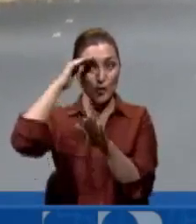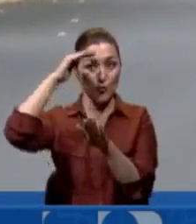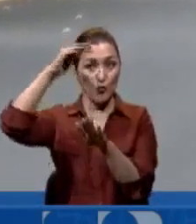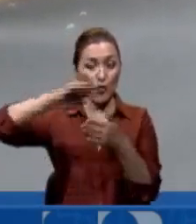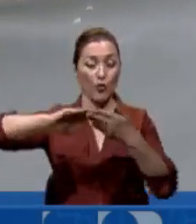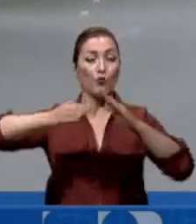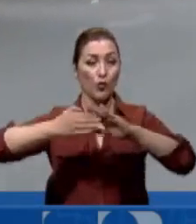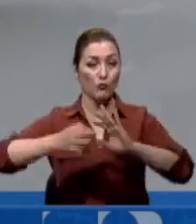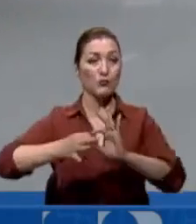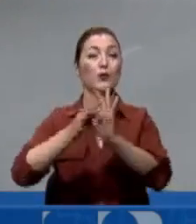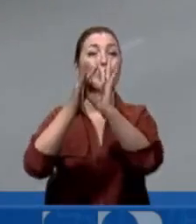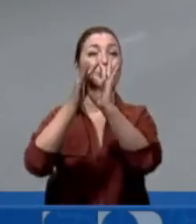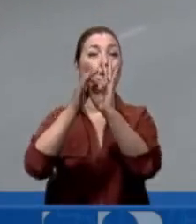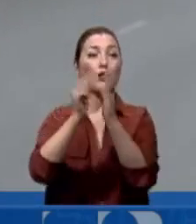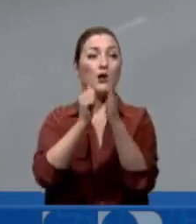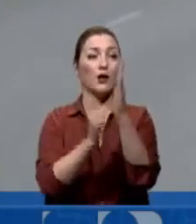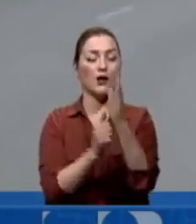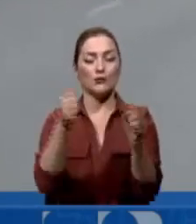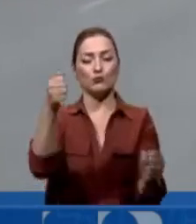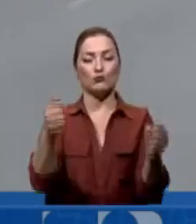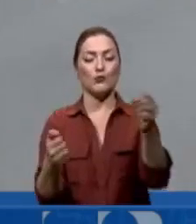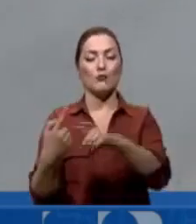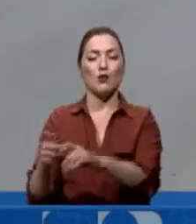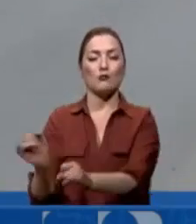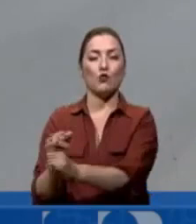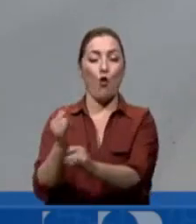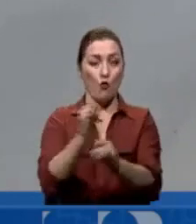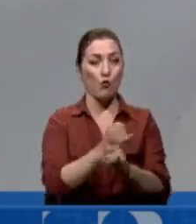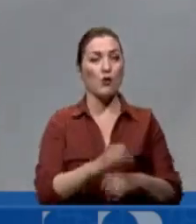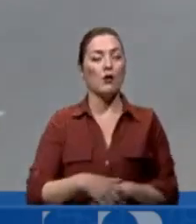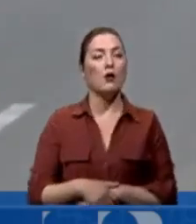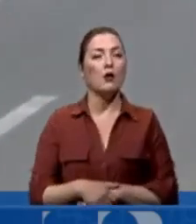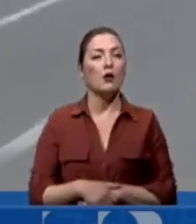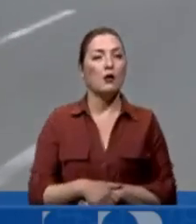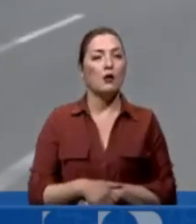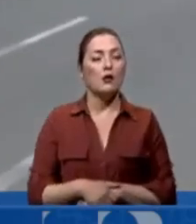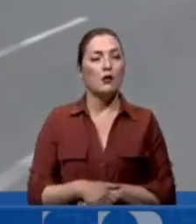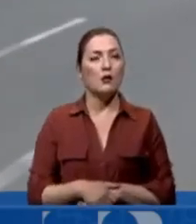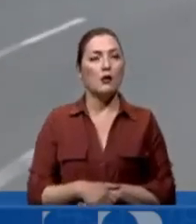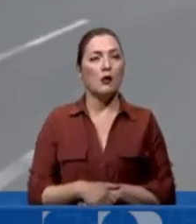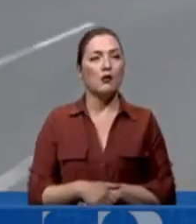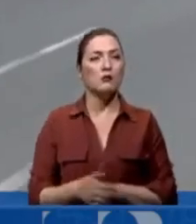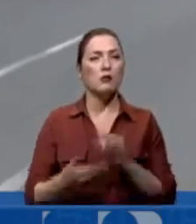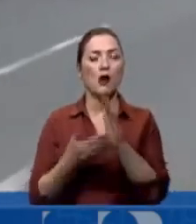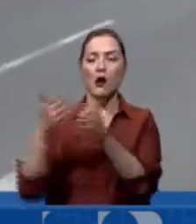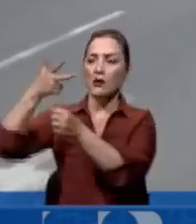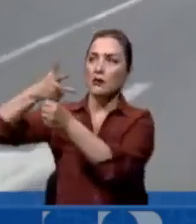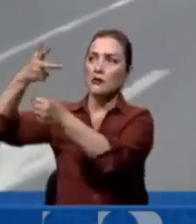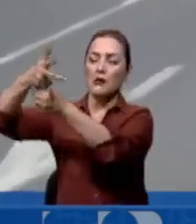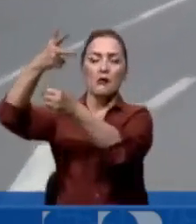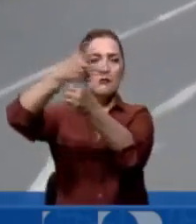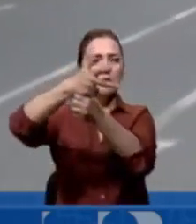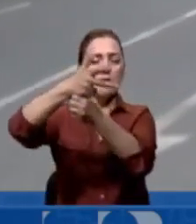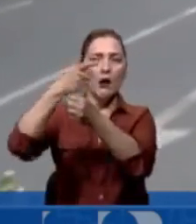la comunidad, la agencia de tránsito y otras instituciones. Por ejemplo, nos manifestaban que las cámaras, la mayoría de cámaras